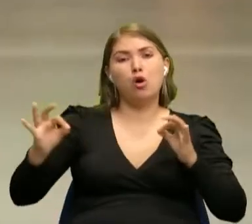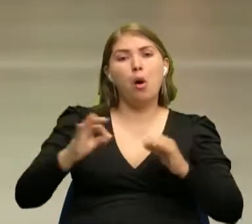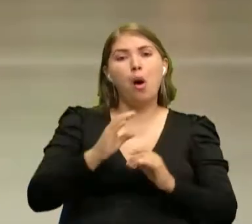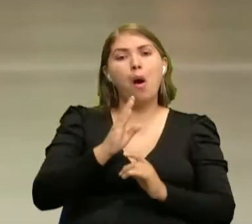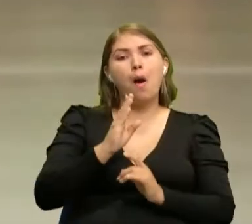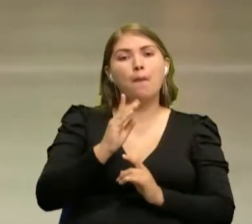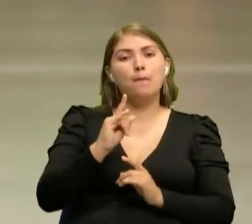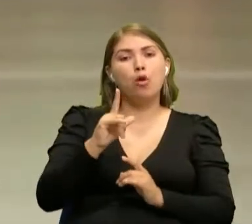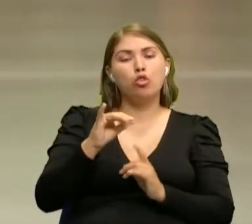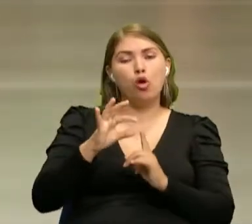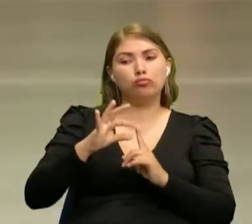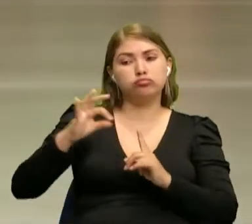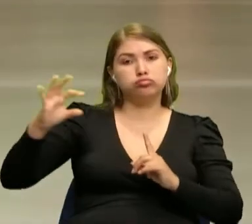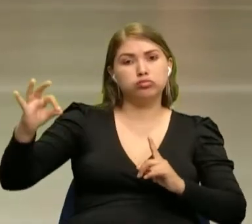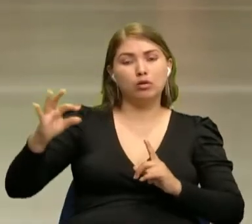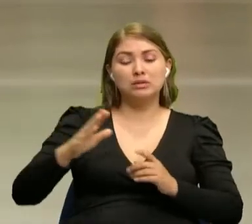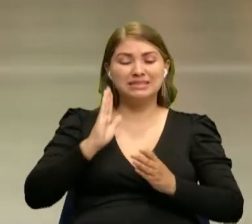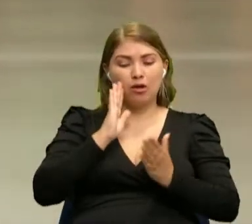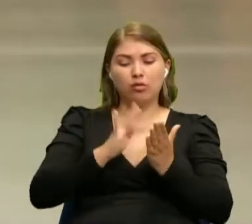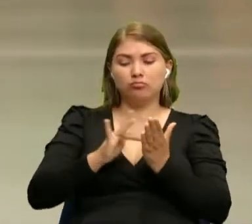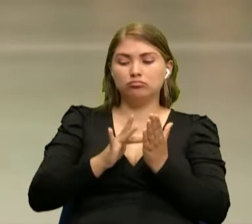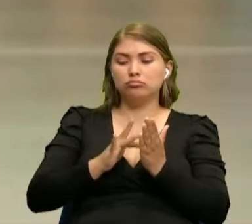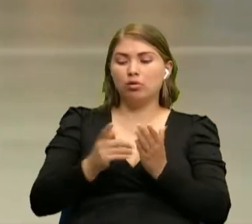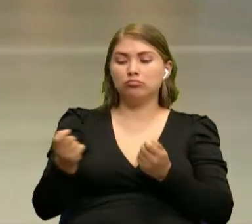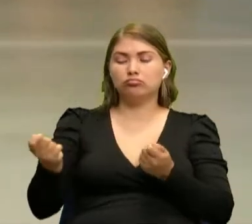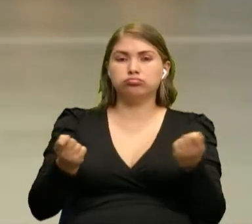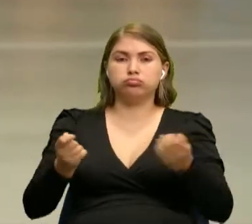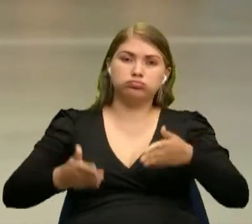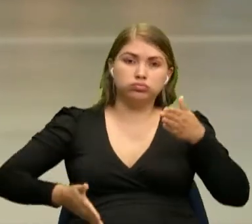controla con el celular. Cuando sea grande, Julieta